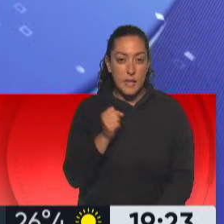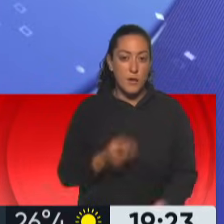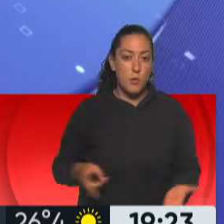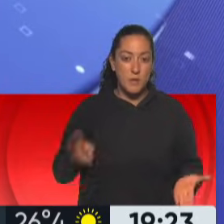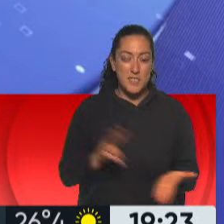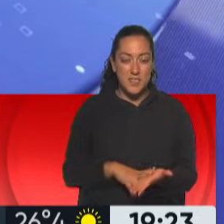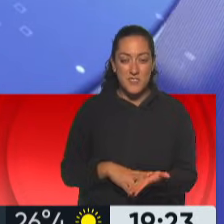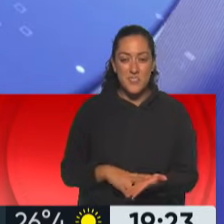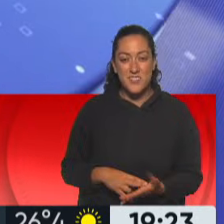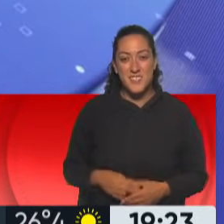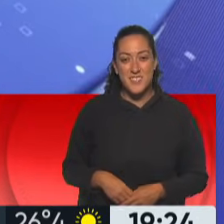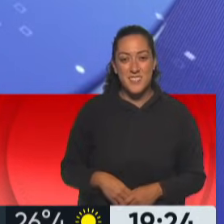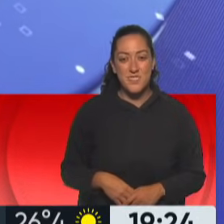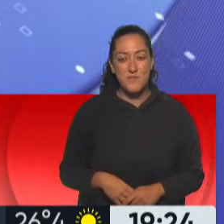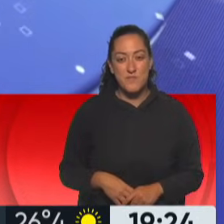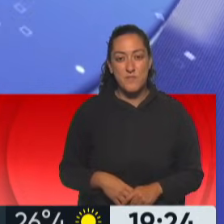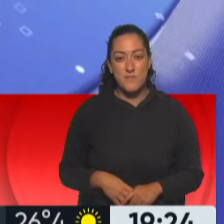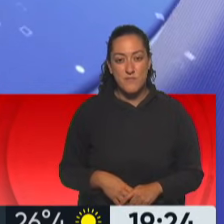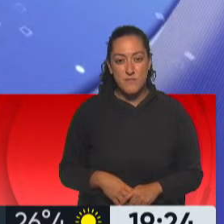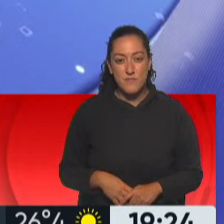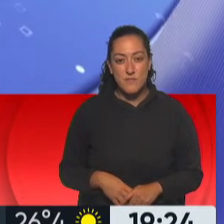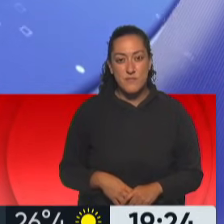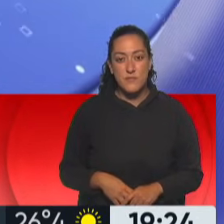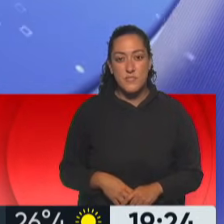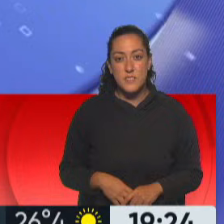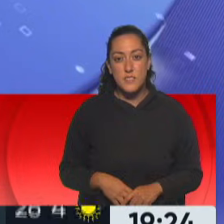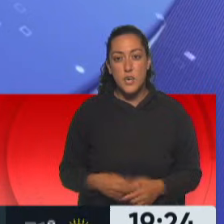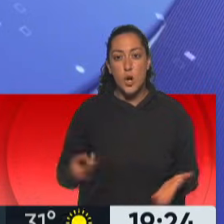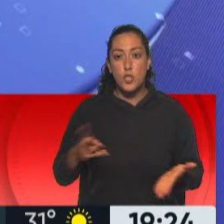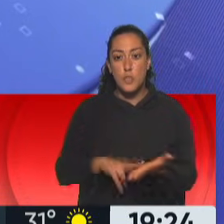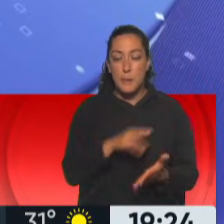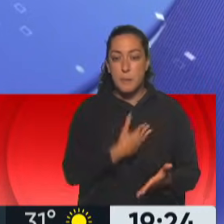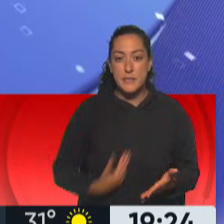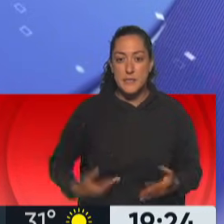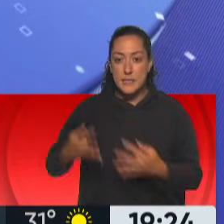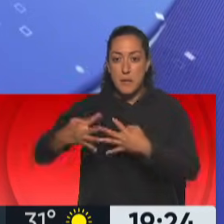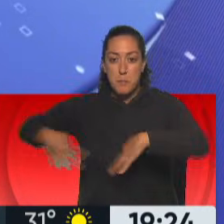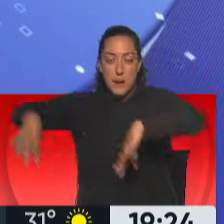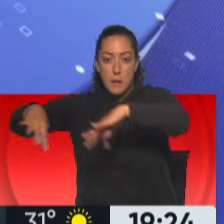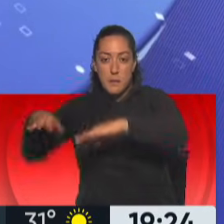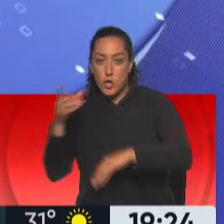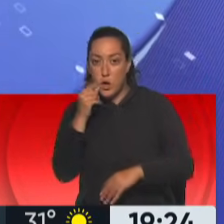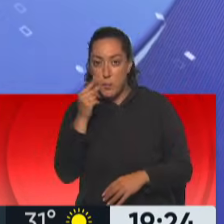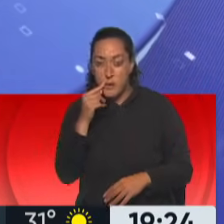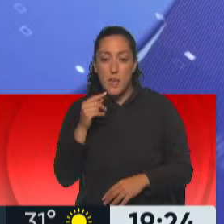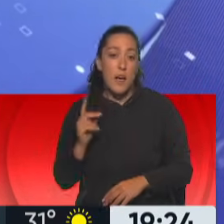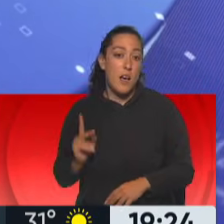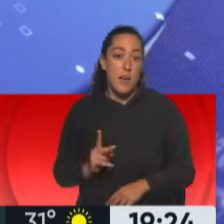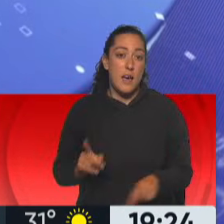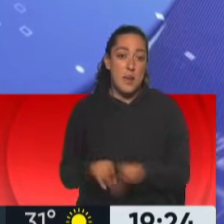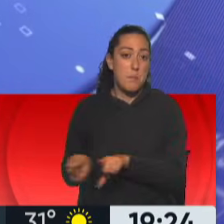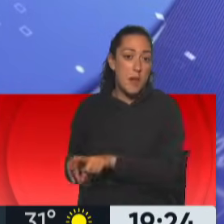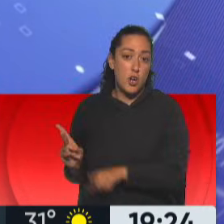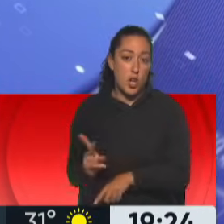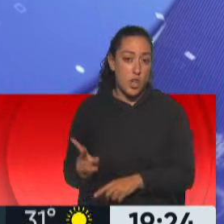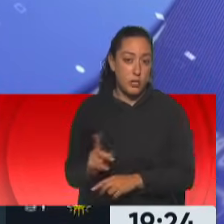minutos después el hermano de Delcy, Jorge Rodríguez, volvió a jurar como presidente del Parlamento. O sea, hoy en día todo el poder en Venezuela pasa por los hermanos. Rodríguez.